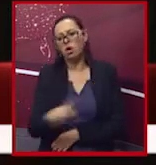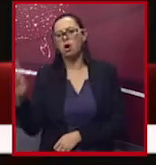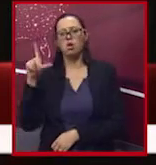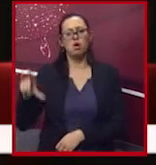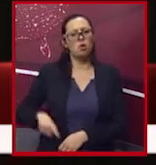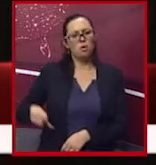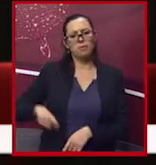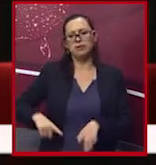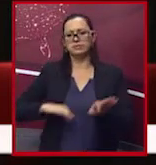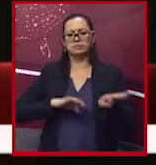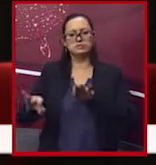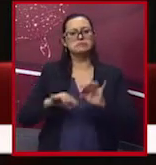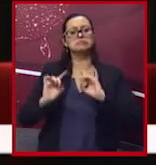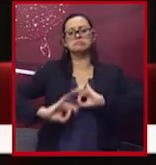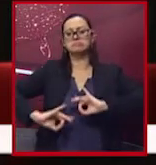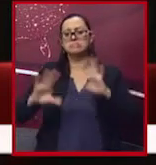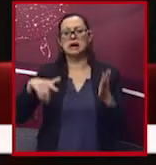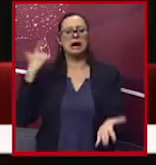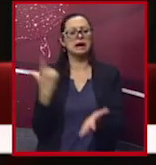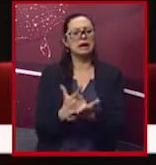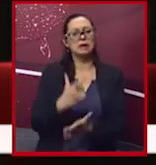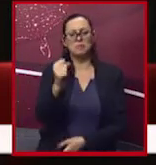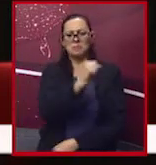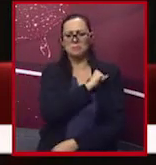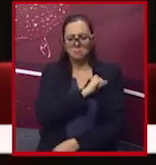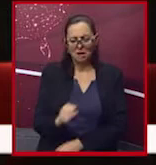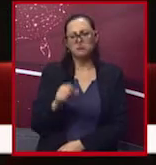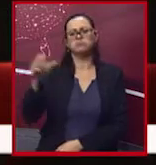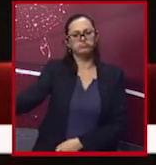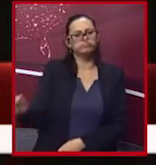públicos, cuando cometan un acto delictivo,